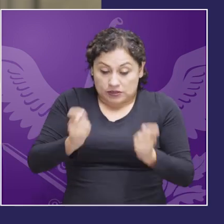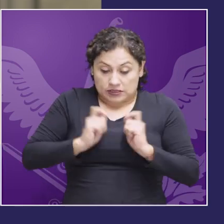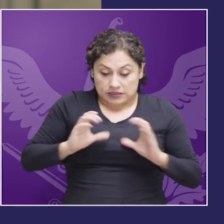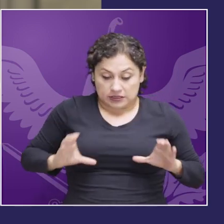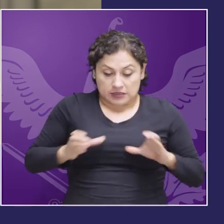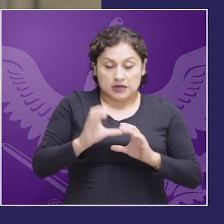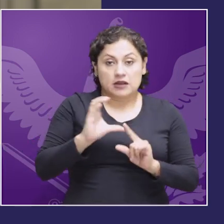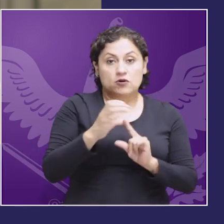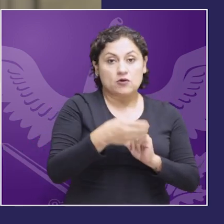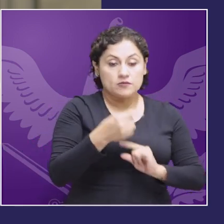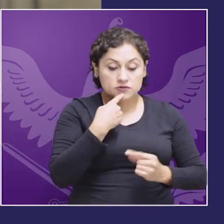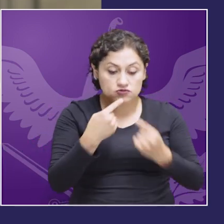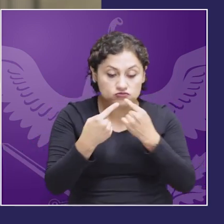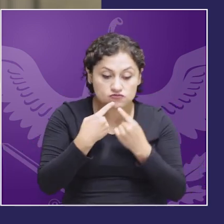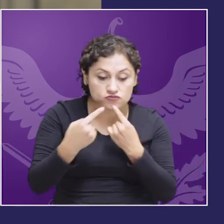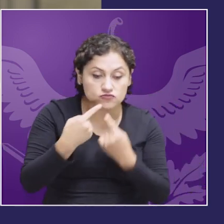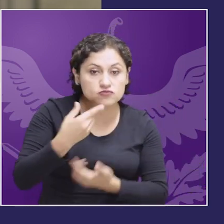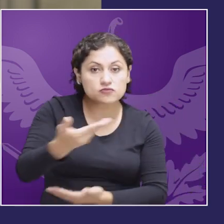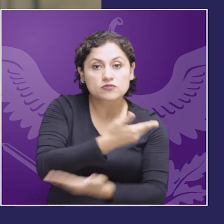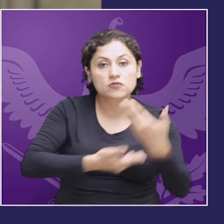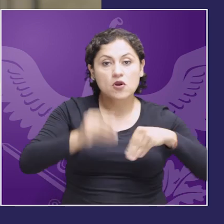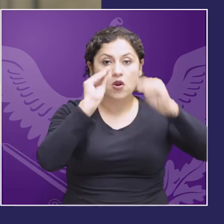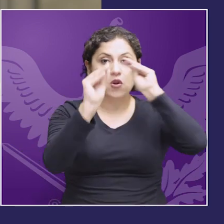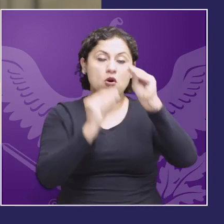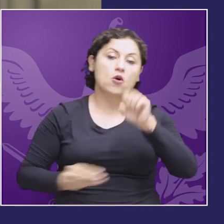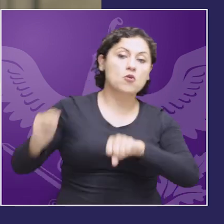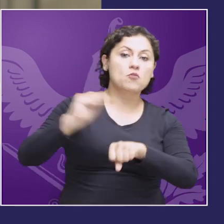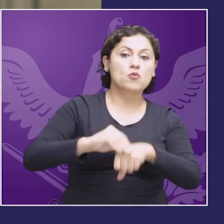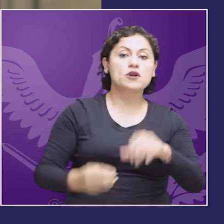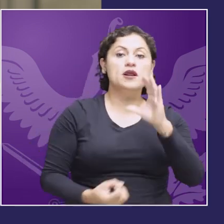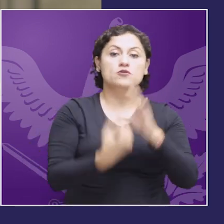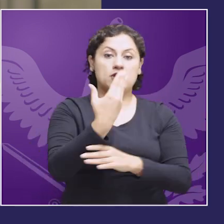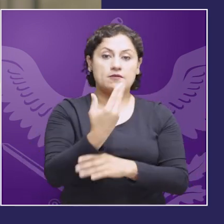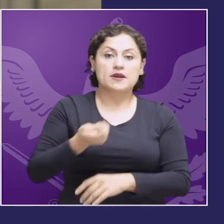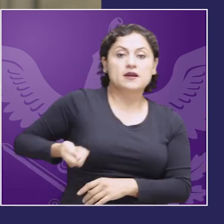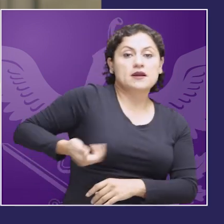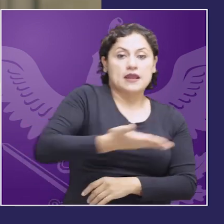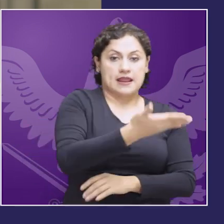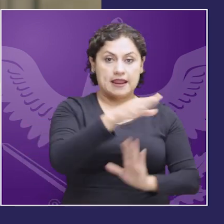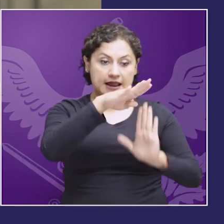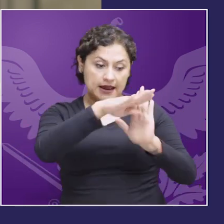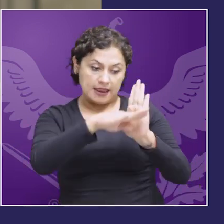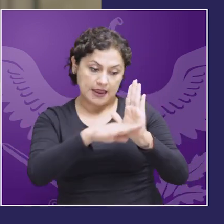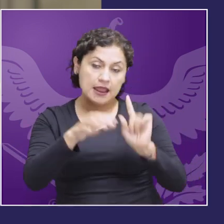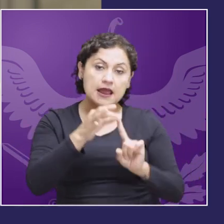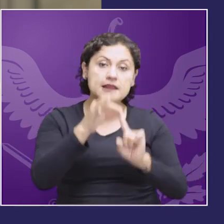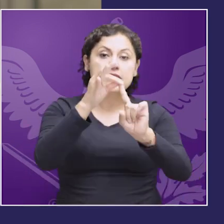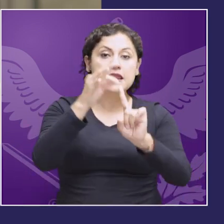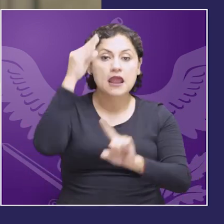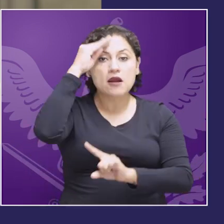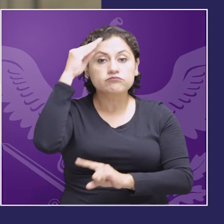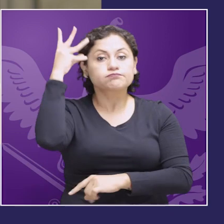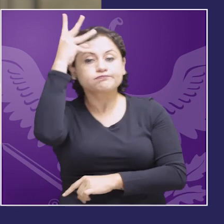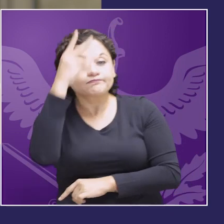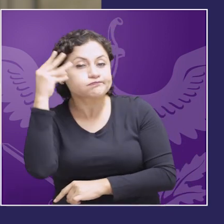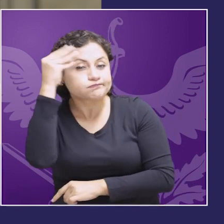actualizada, y hoy día la Comisión está trabajando en su actual integración en una actualización, y la llamamos una